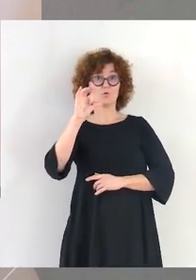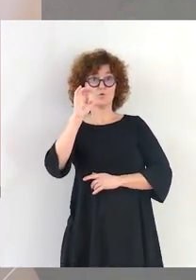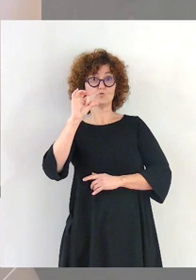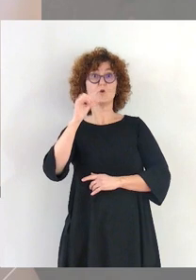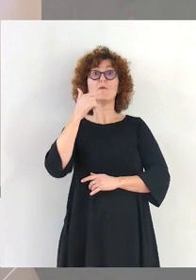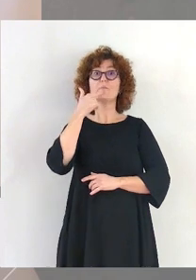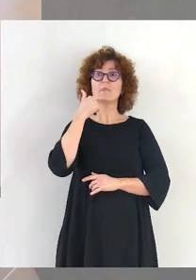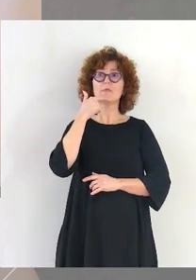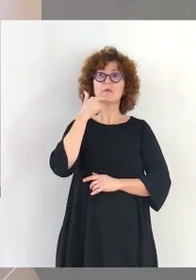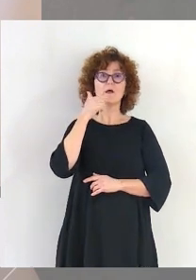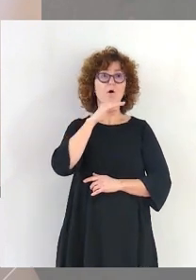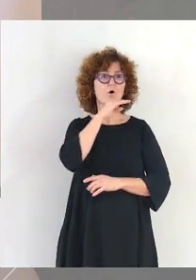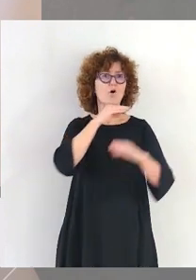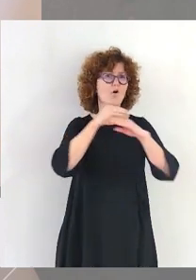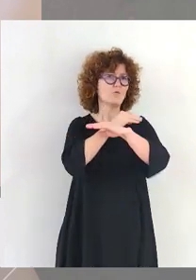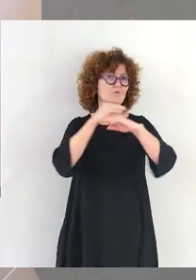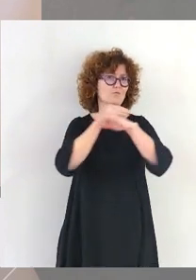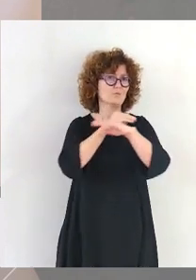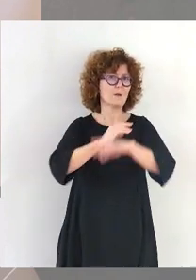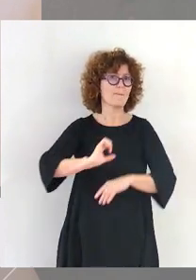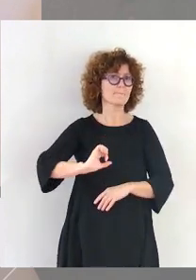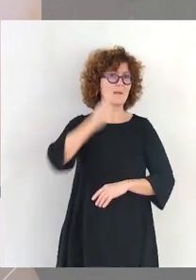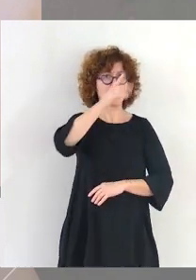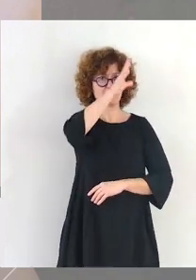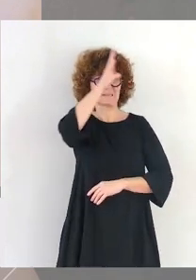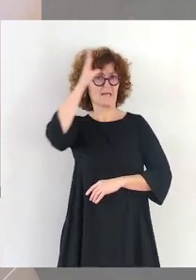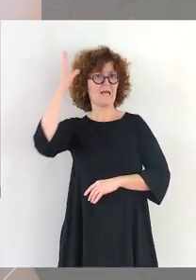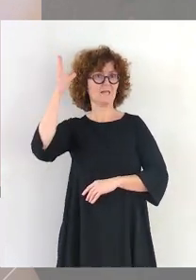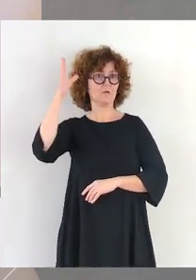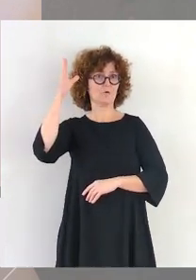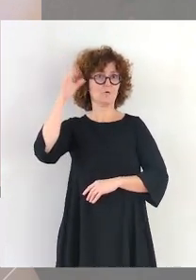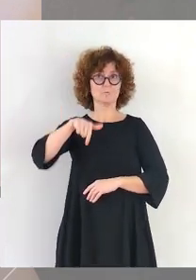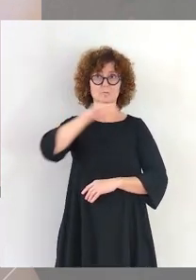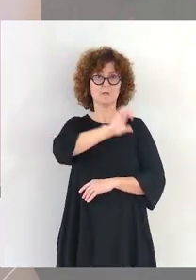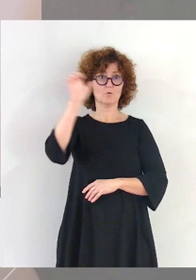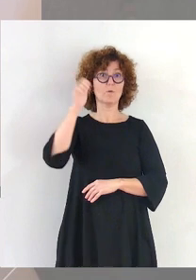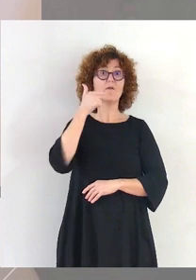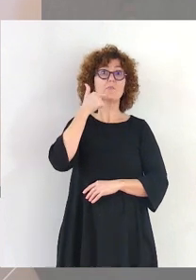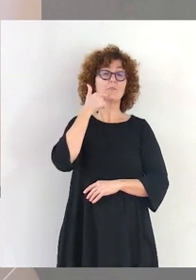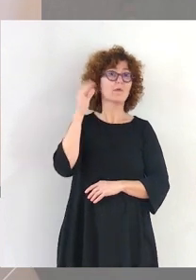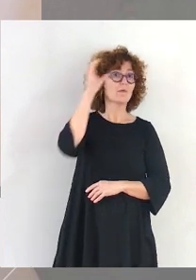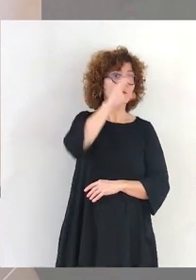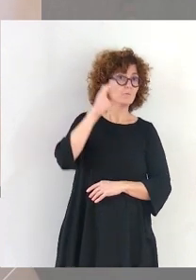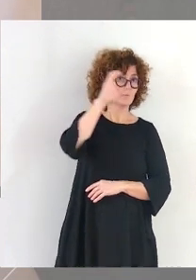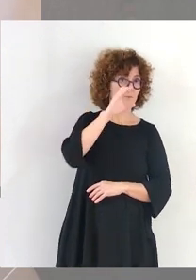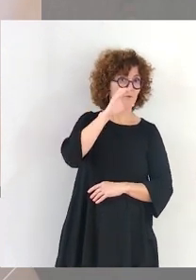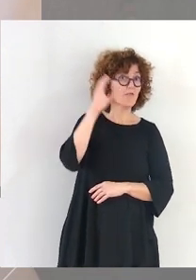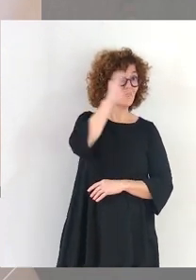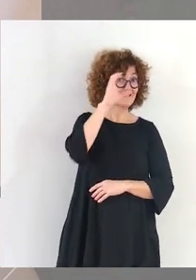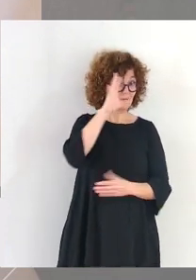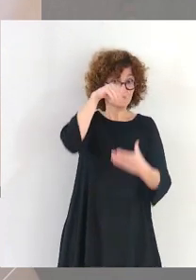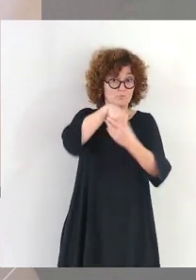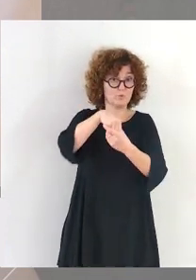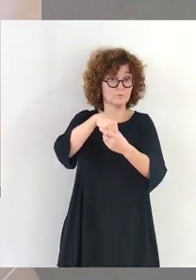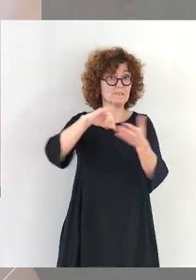cálido registrado en el planeta un récord que Según los científicos de copernicus anticipa